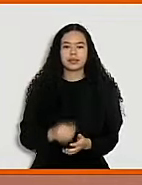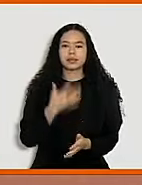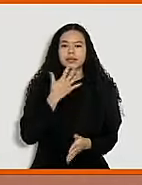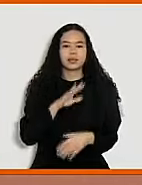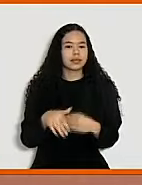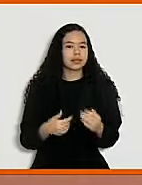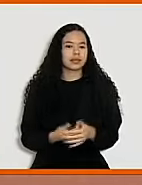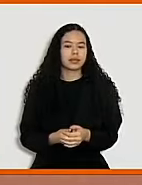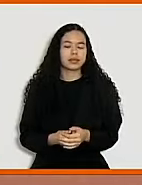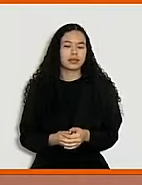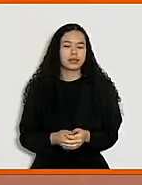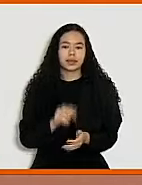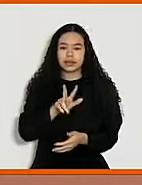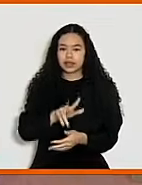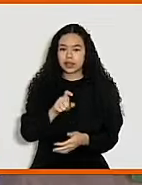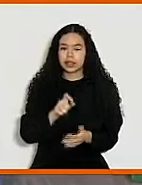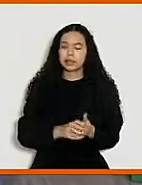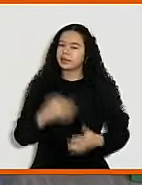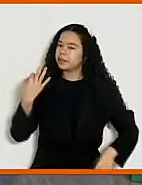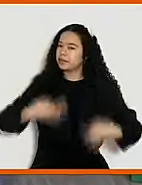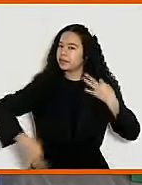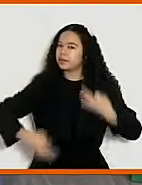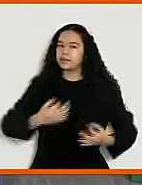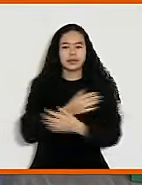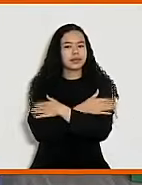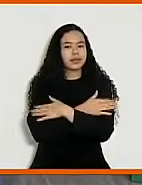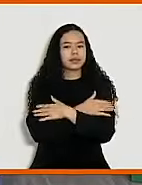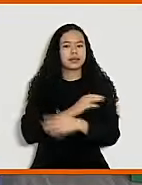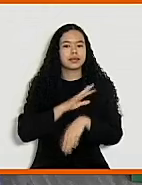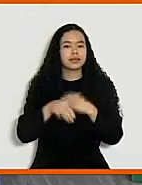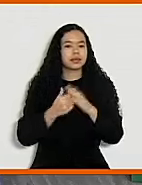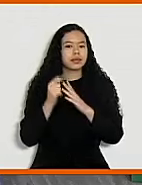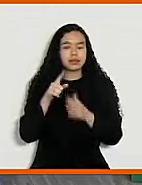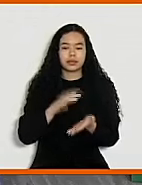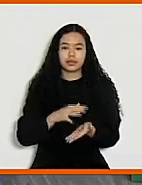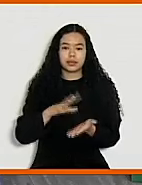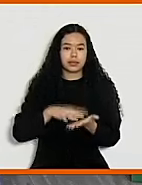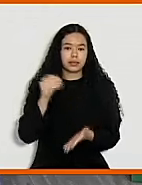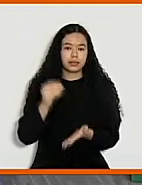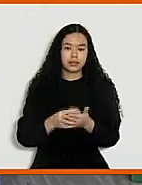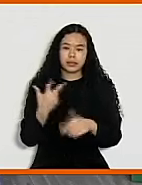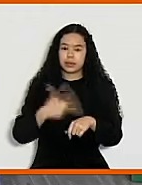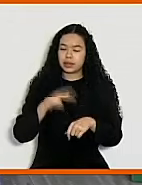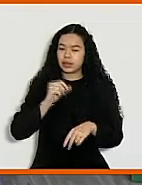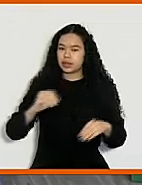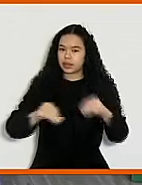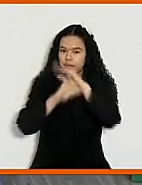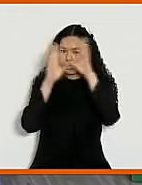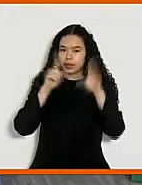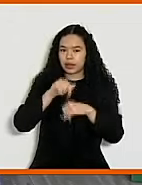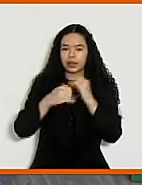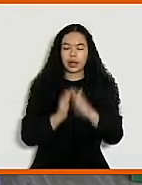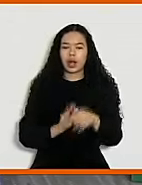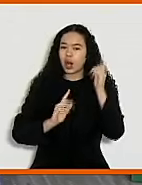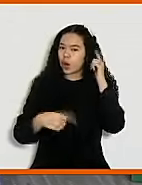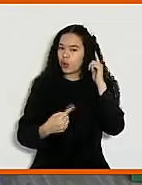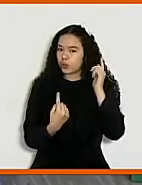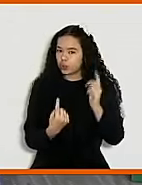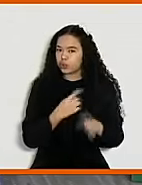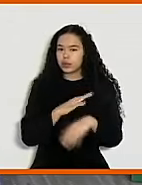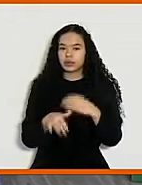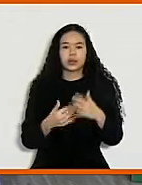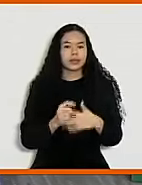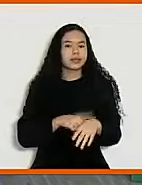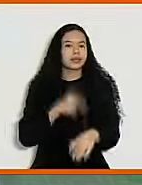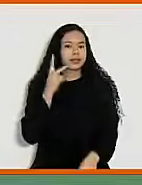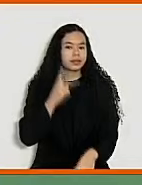Suerte. 3X, felicidades. Tu premio se multiplica por 3 esta mañana en diaria. Si sos parte de nuestros jugadores para más 1, atentos, porque el